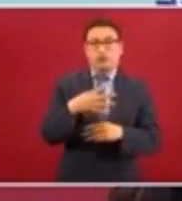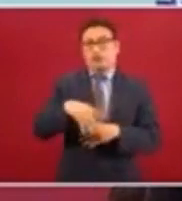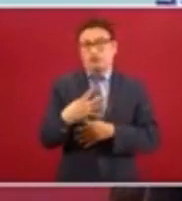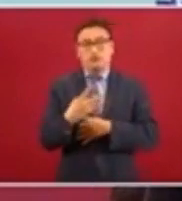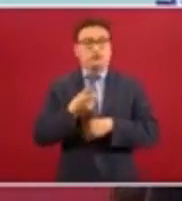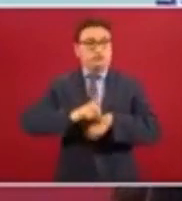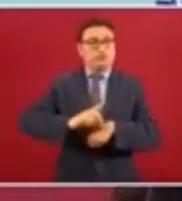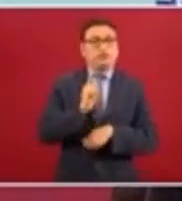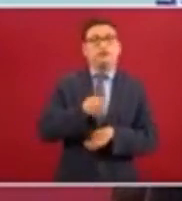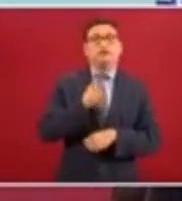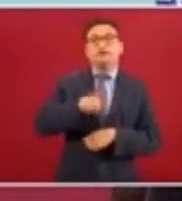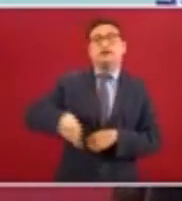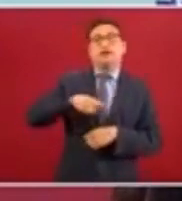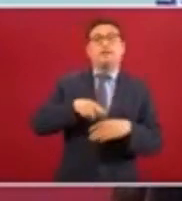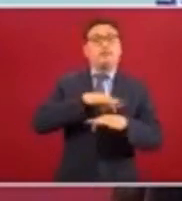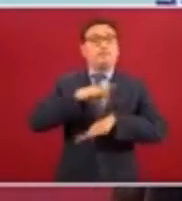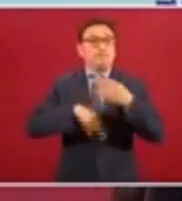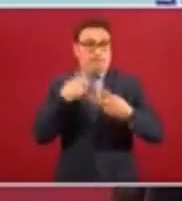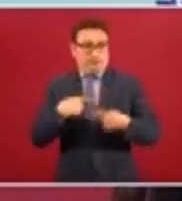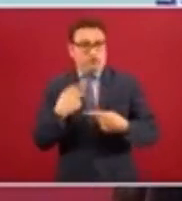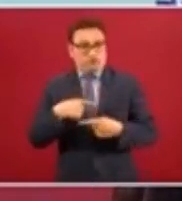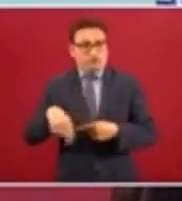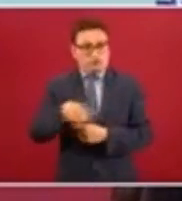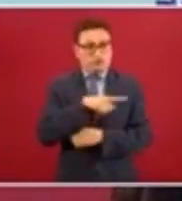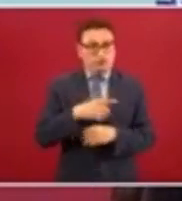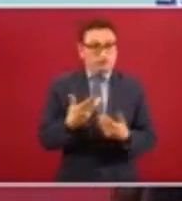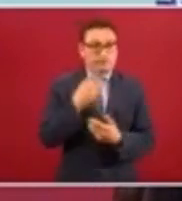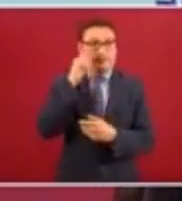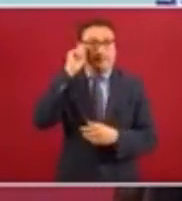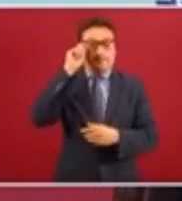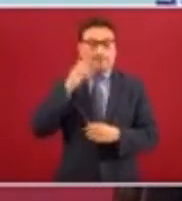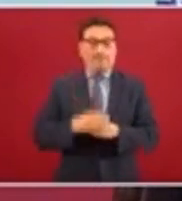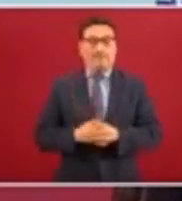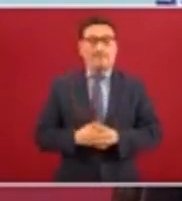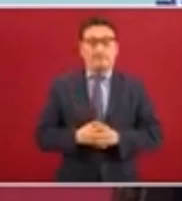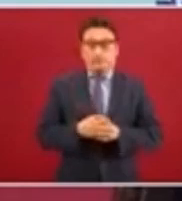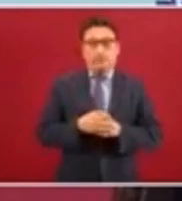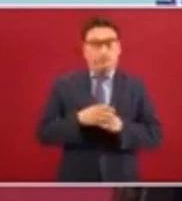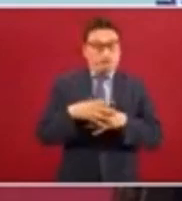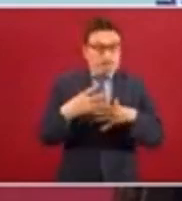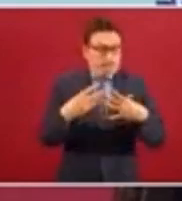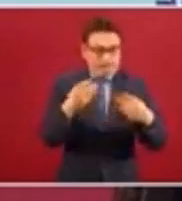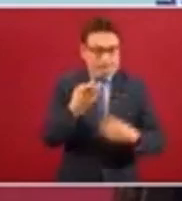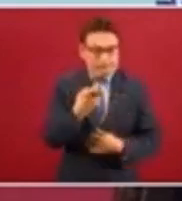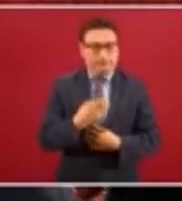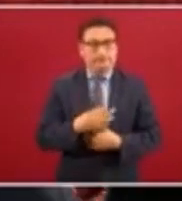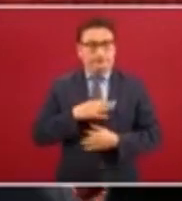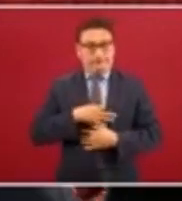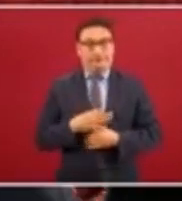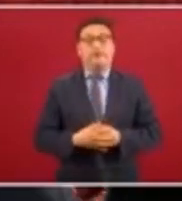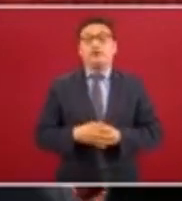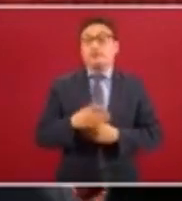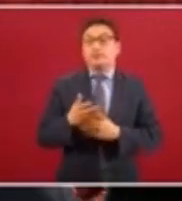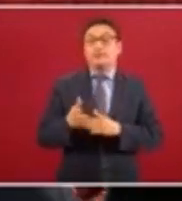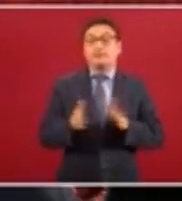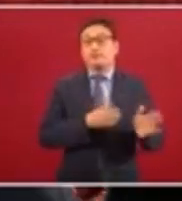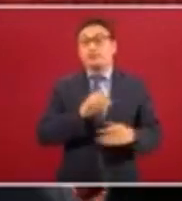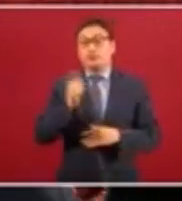son las personas que están activamente contribuyendo a la infección. La siguiente, por favor.